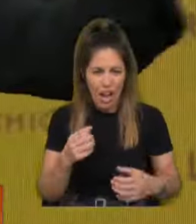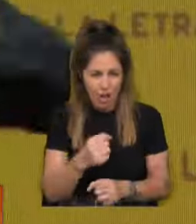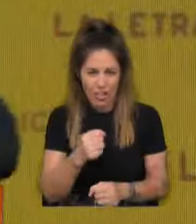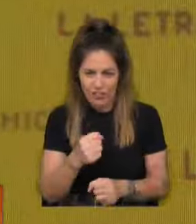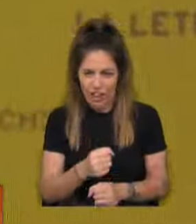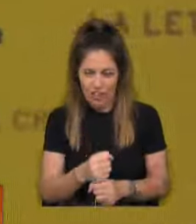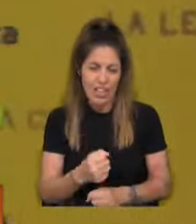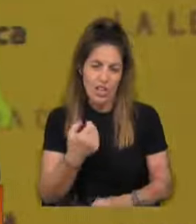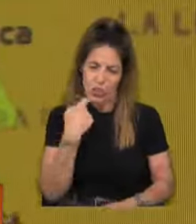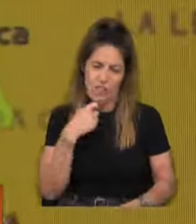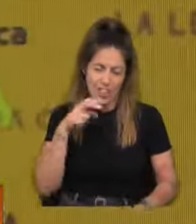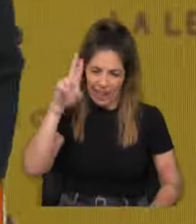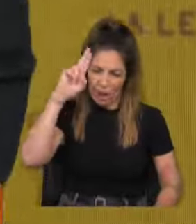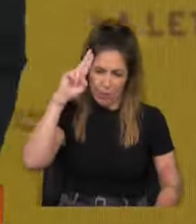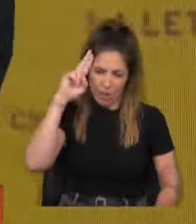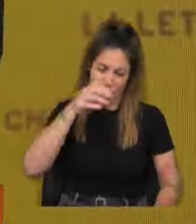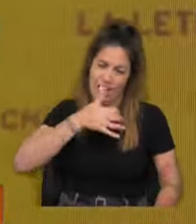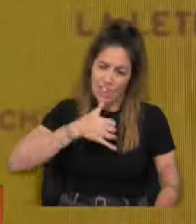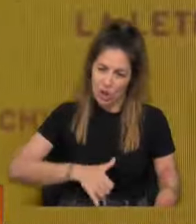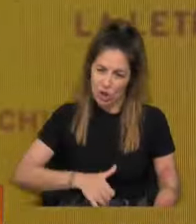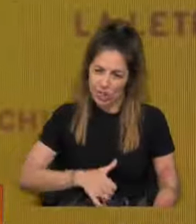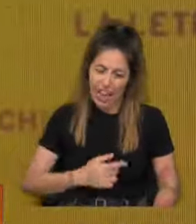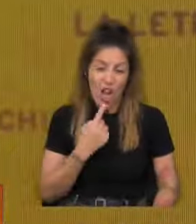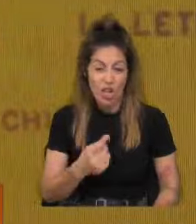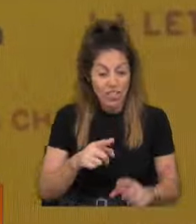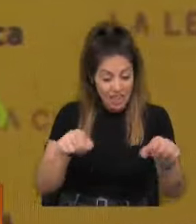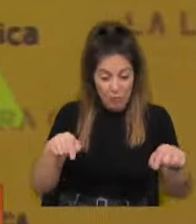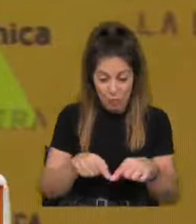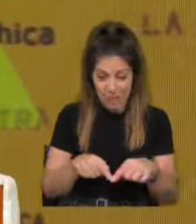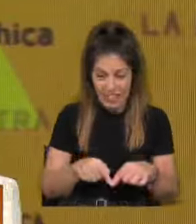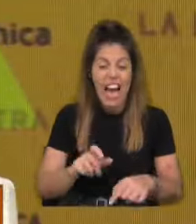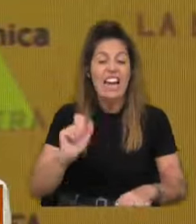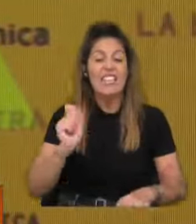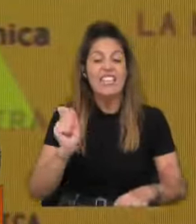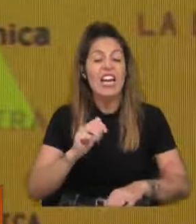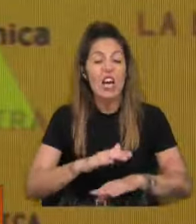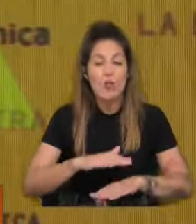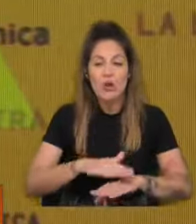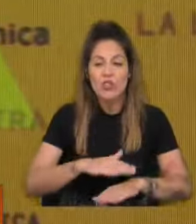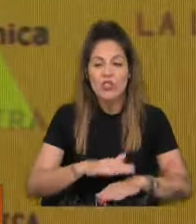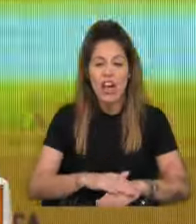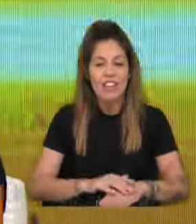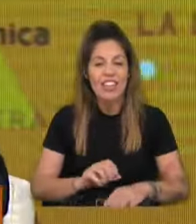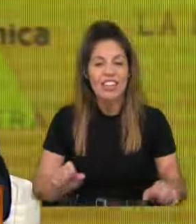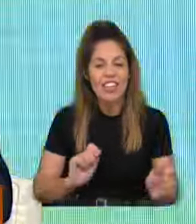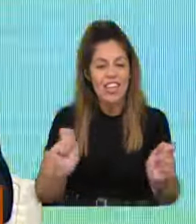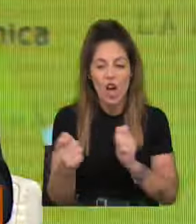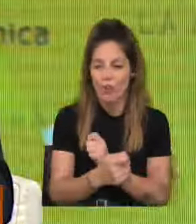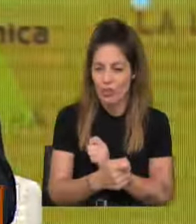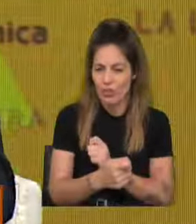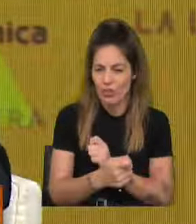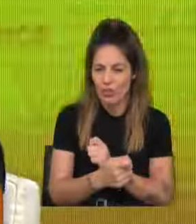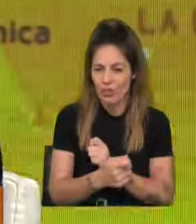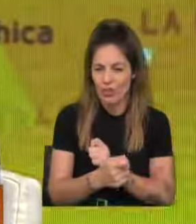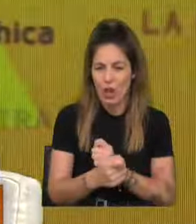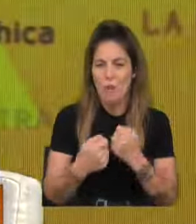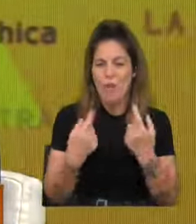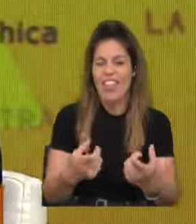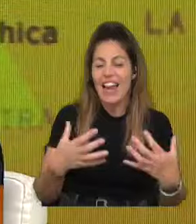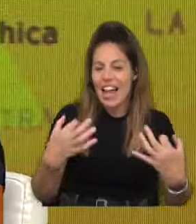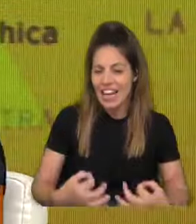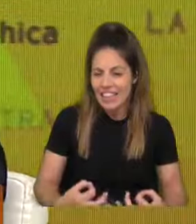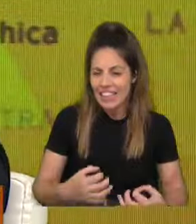propia historia pero lo dice la propia papeleta quién se va a encargar de hacer la transición para dar todas las